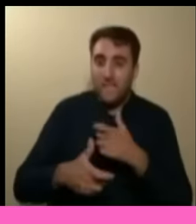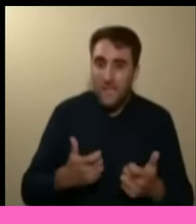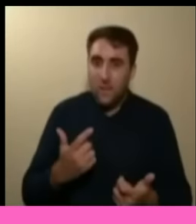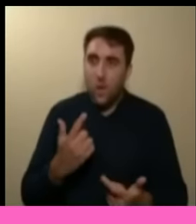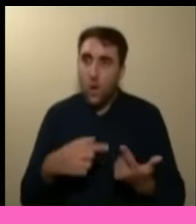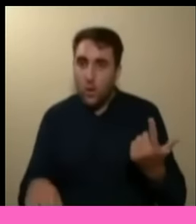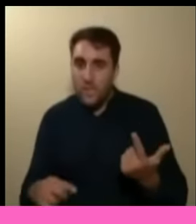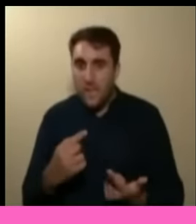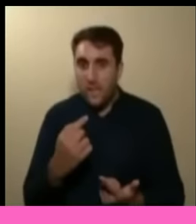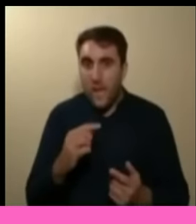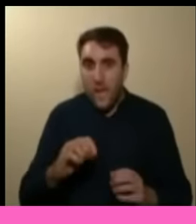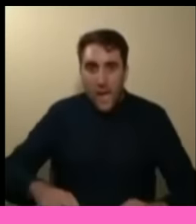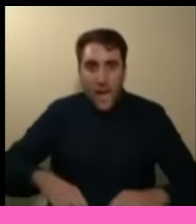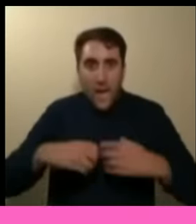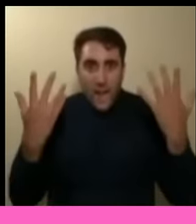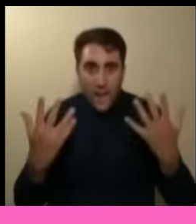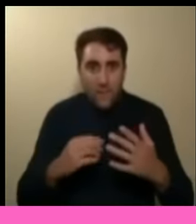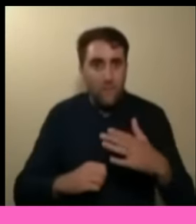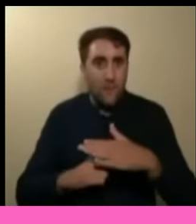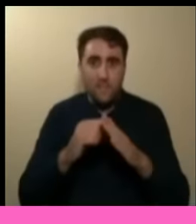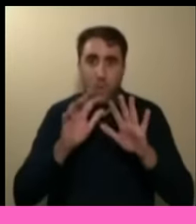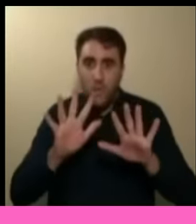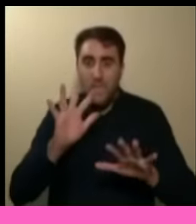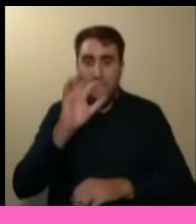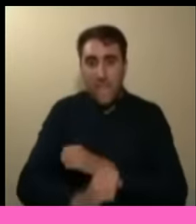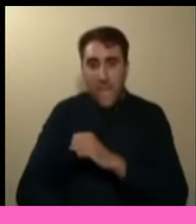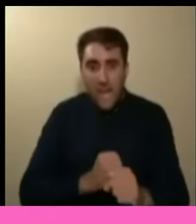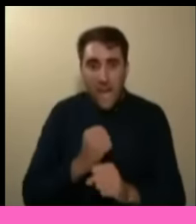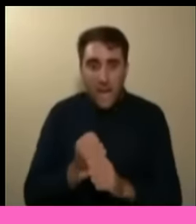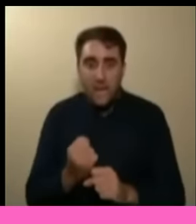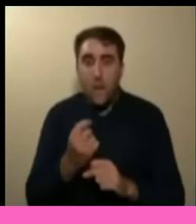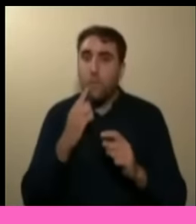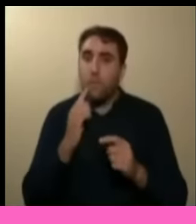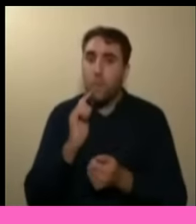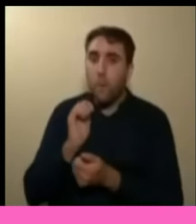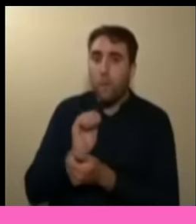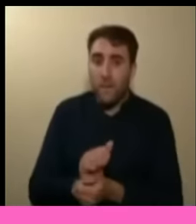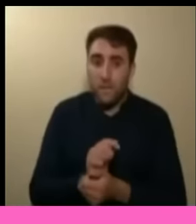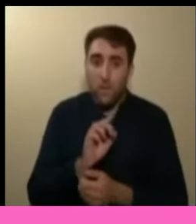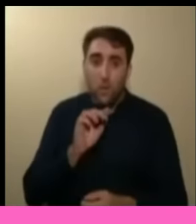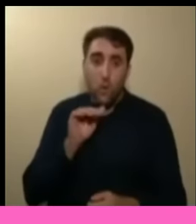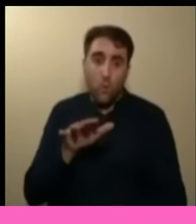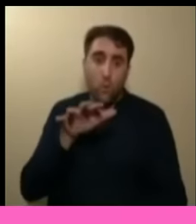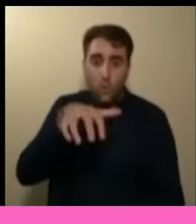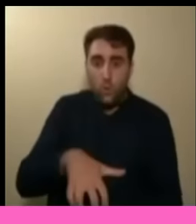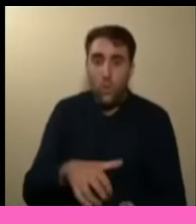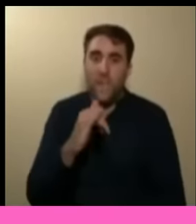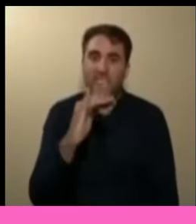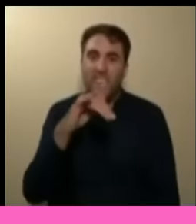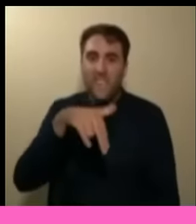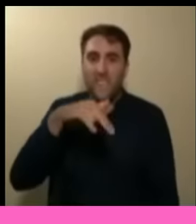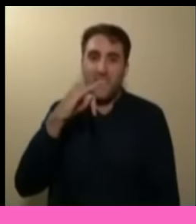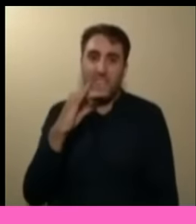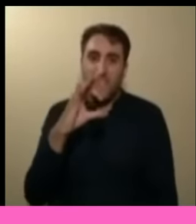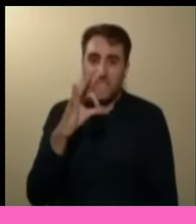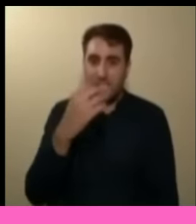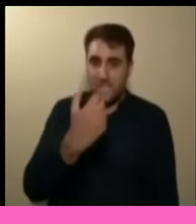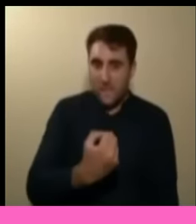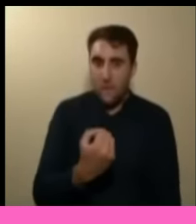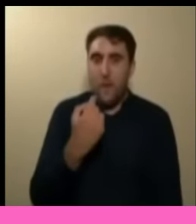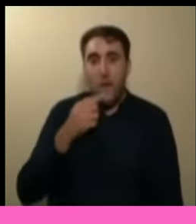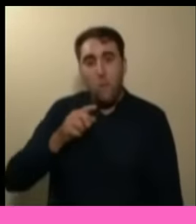de 5 a 10, a un máximo de 10 años, el proceso de reclusión, de internación de un menor en el INISA para su